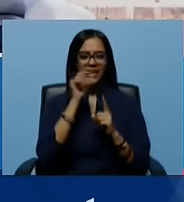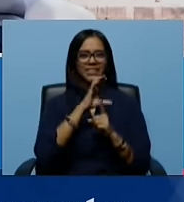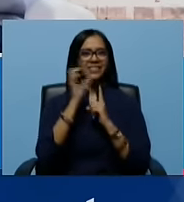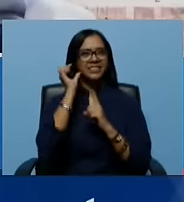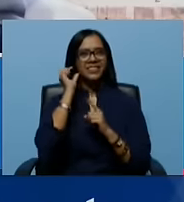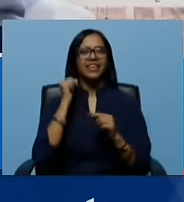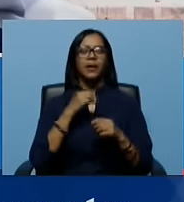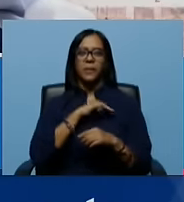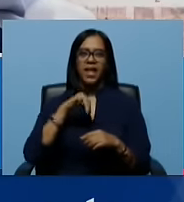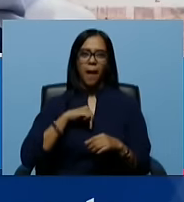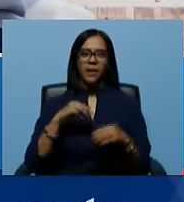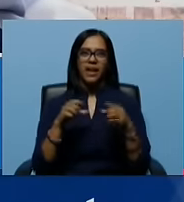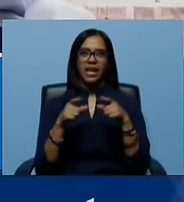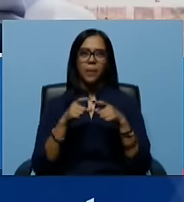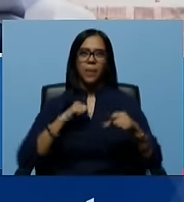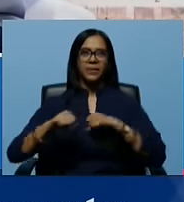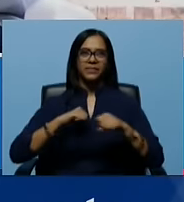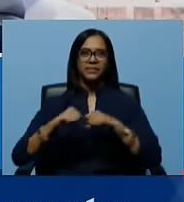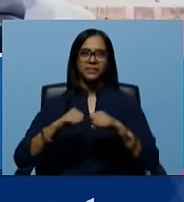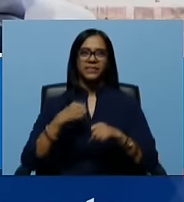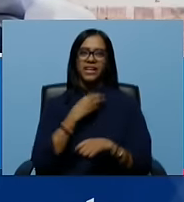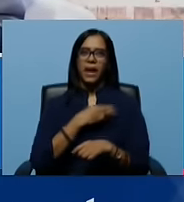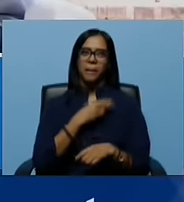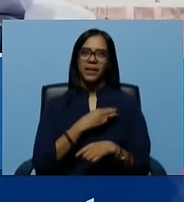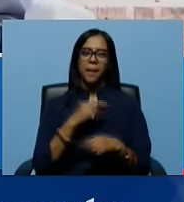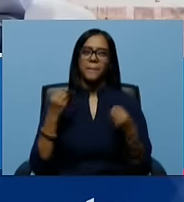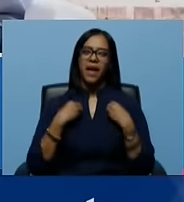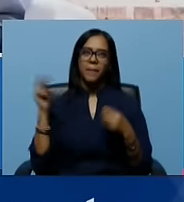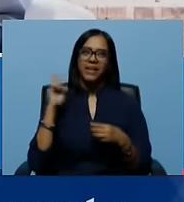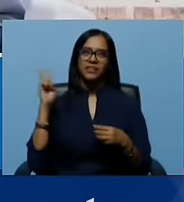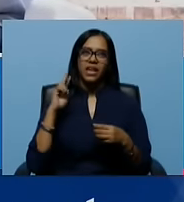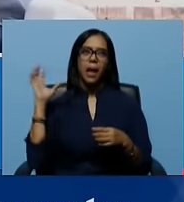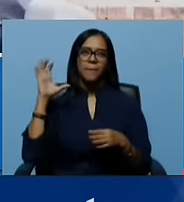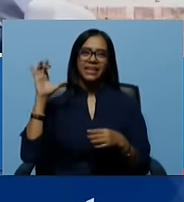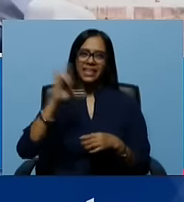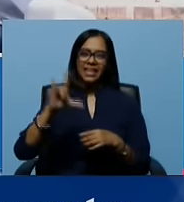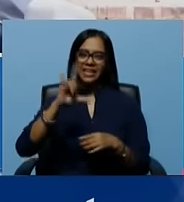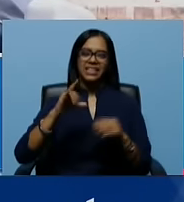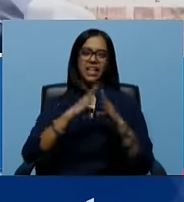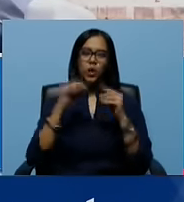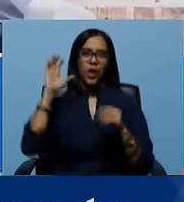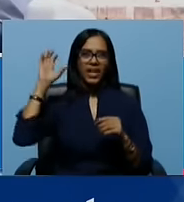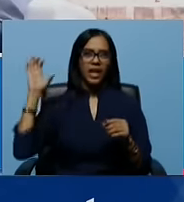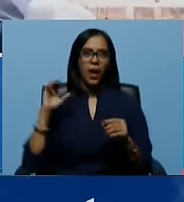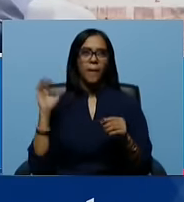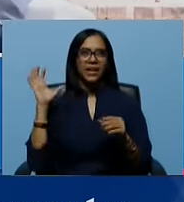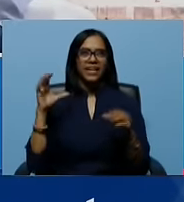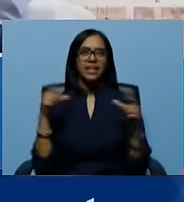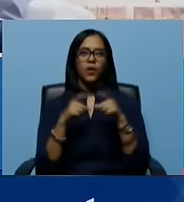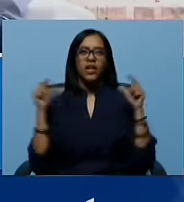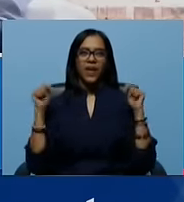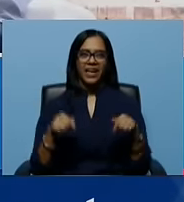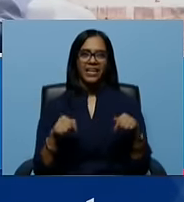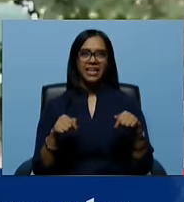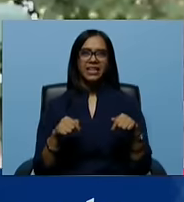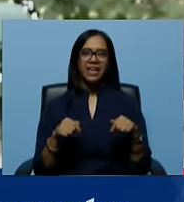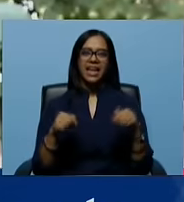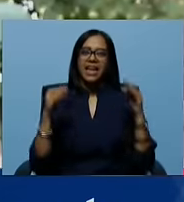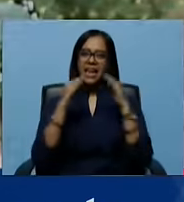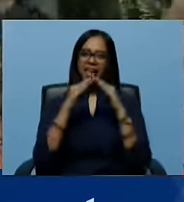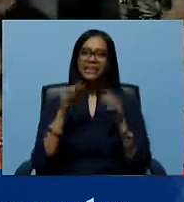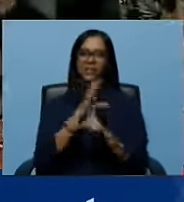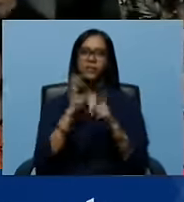cultoras, integrantes de los equipos promotores estadales de la gran misión Viva Venezuela, mi patria querida, de todos los estados del país, reunidos aquí en la Casona